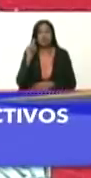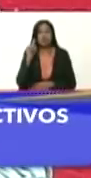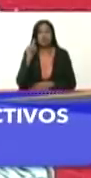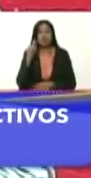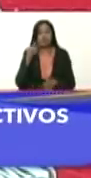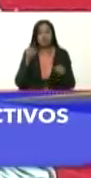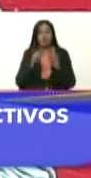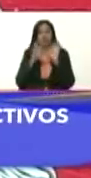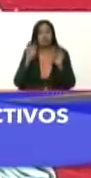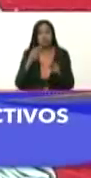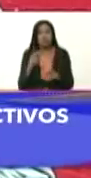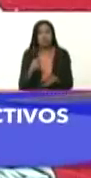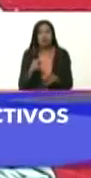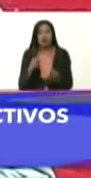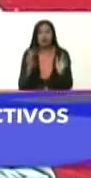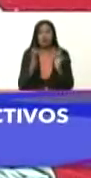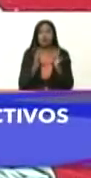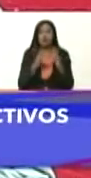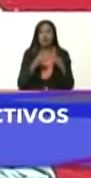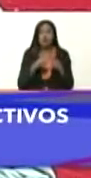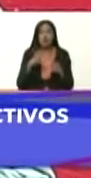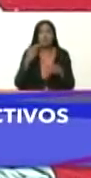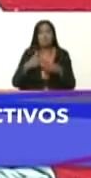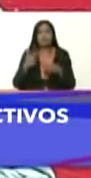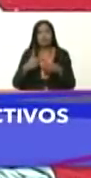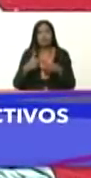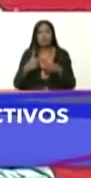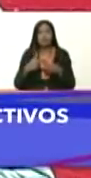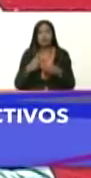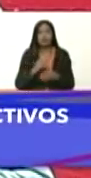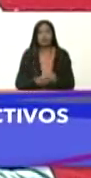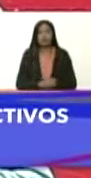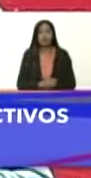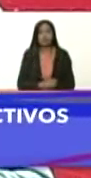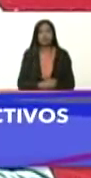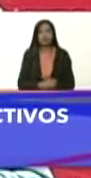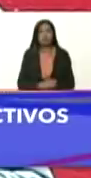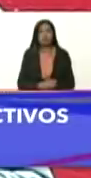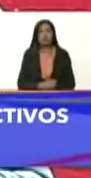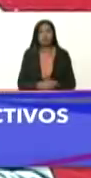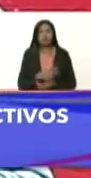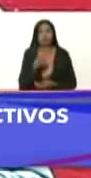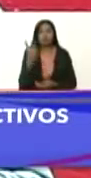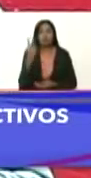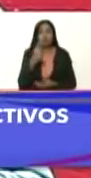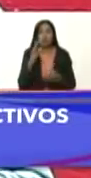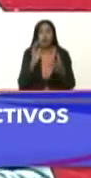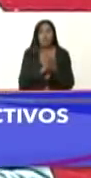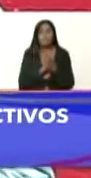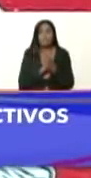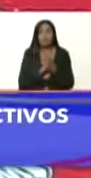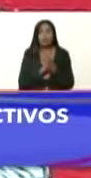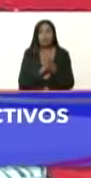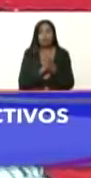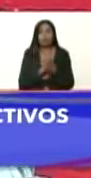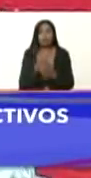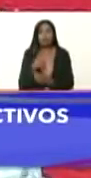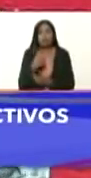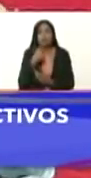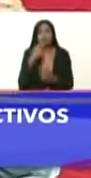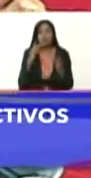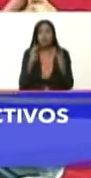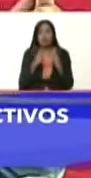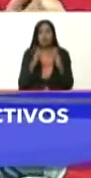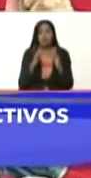pero lo digo en relación a petróleo. Wills, Quevedo, compañero. Lo digo en relación